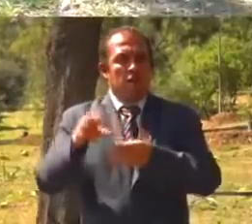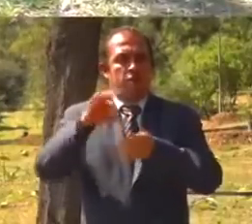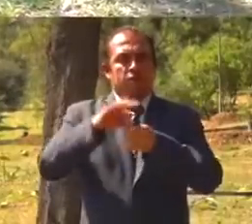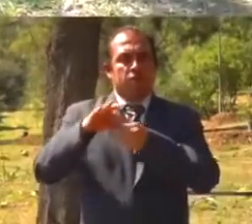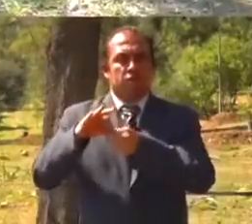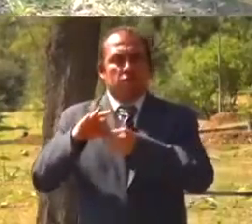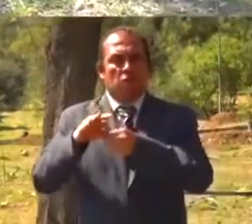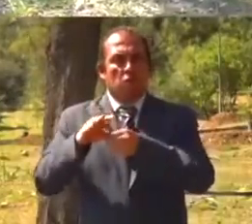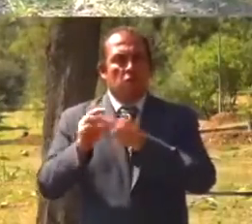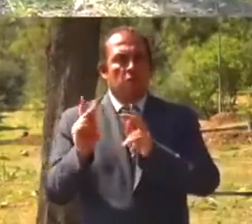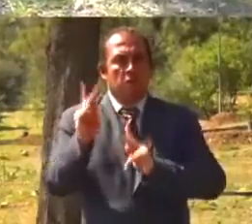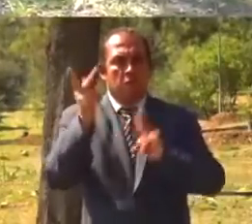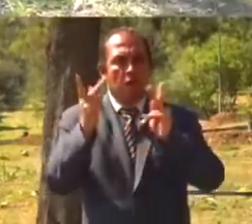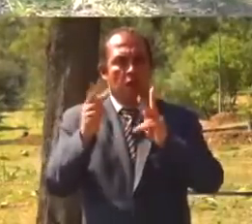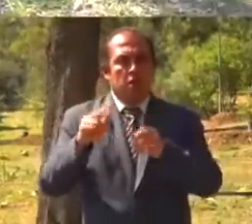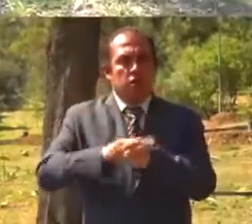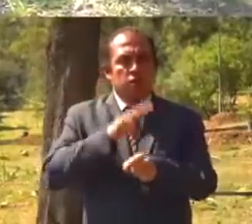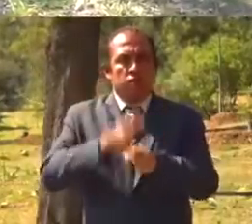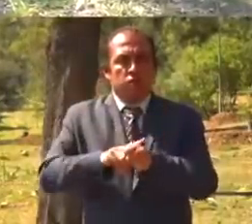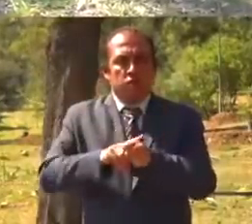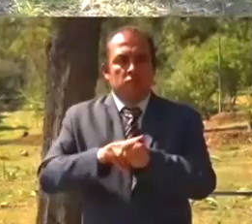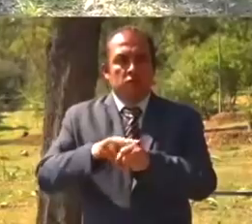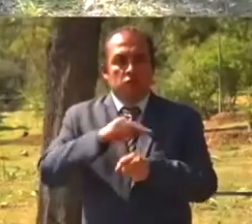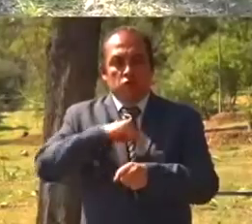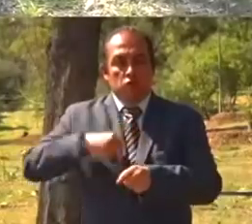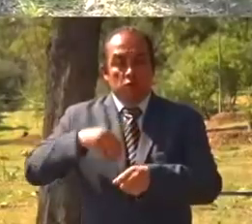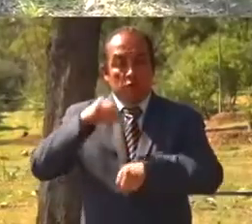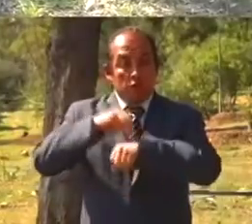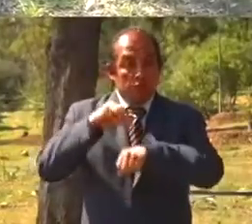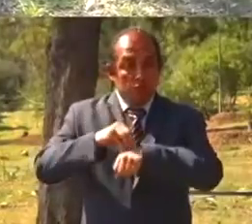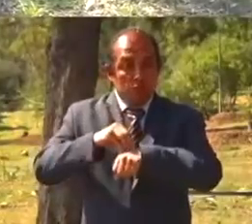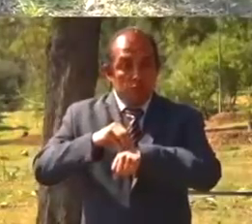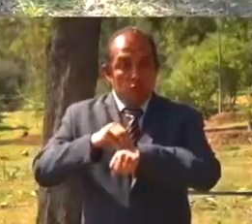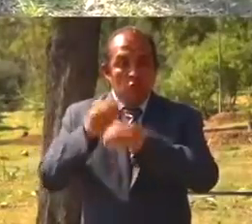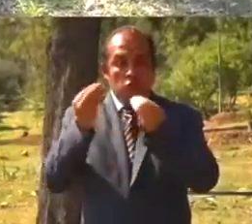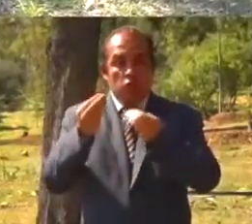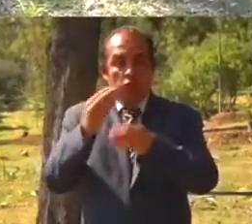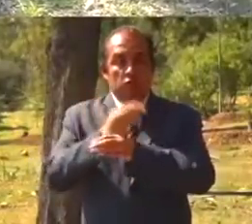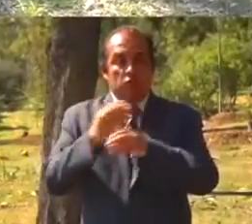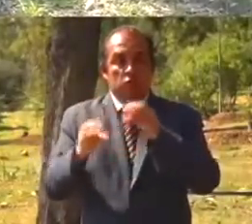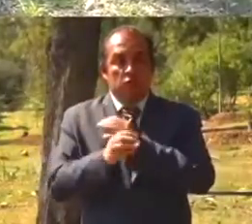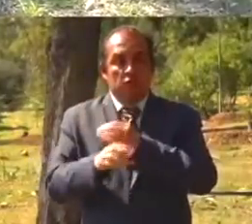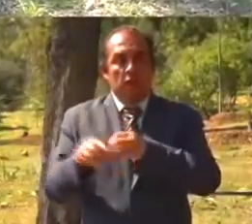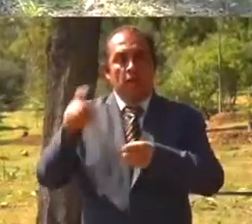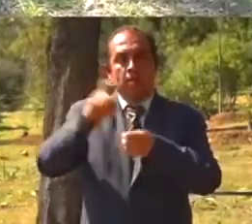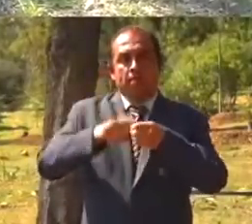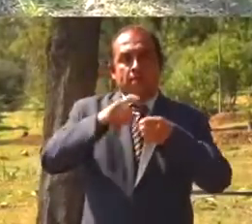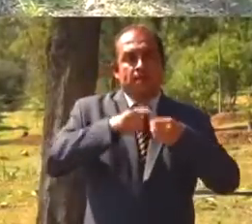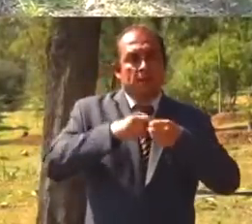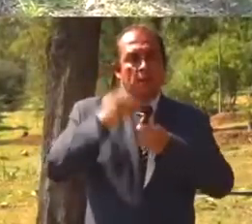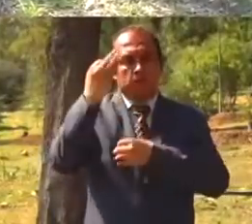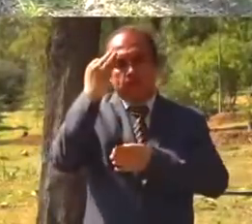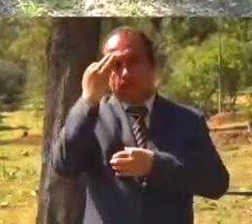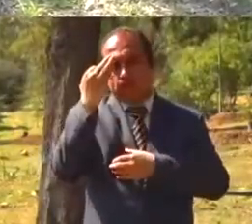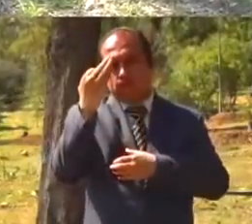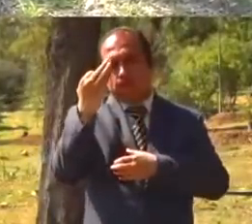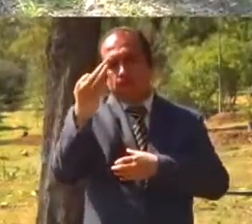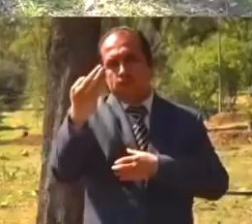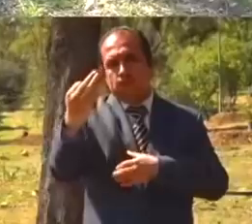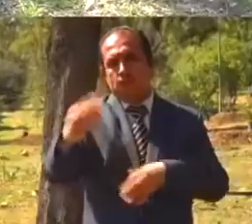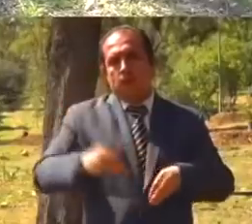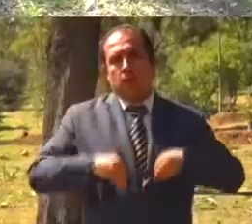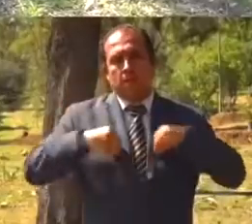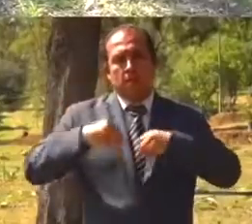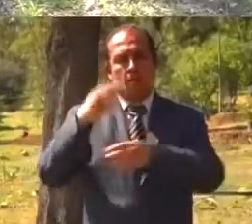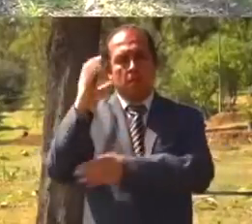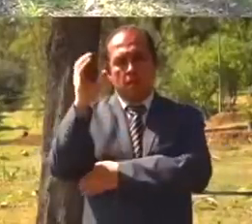estamos también dejando muchas de estas especies que han sido introducidas a lo largo de mucho tiempo de la vida de Chapultepec